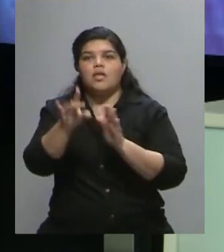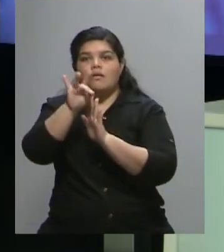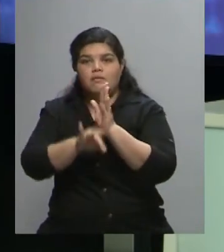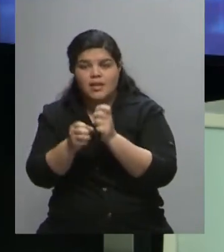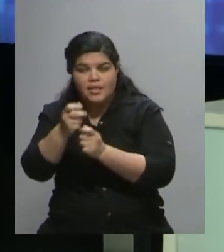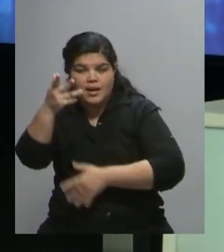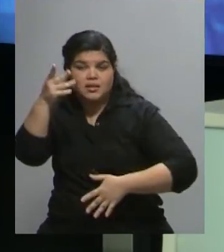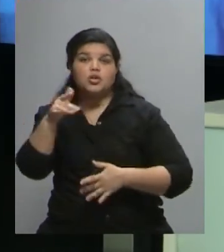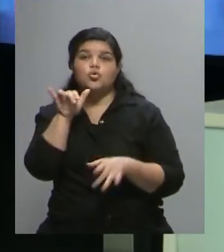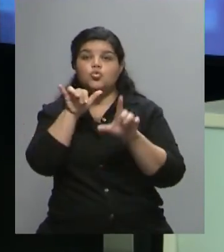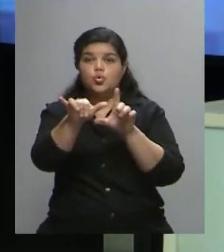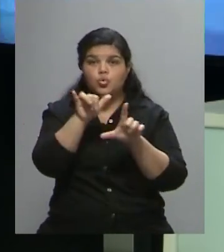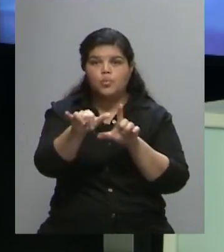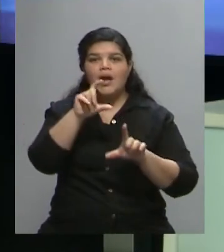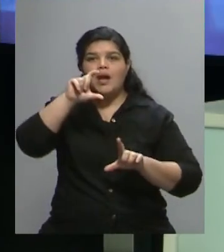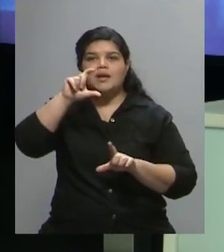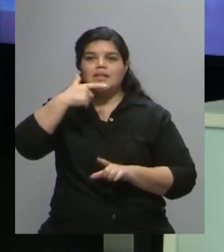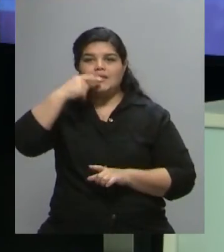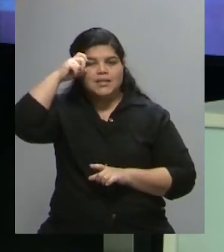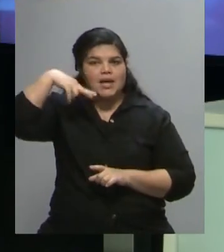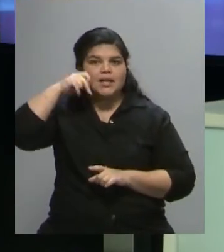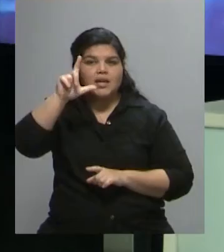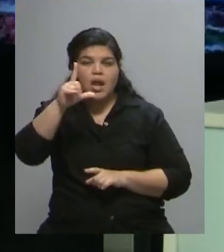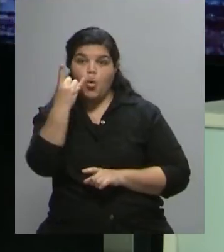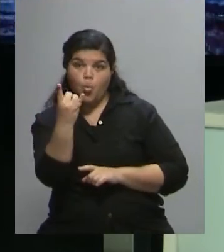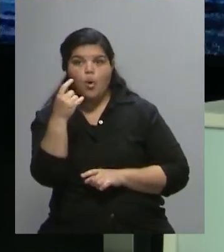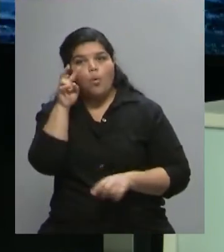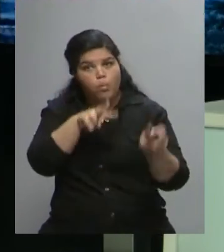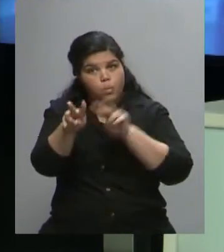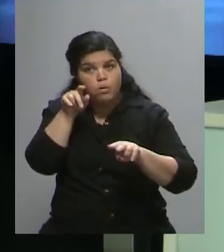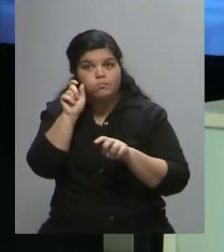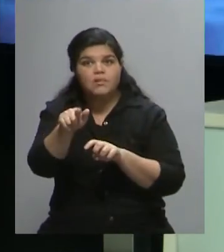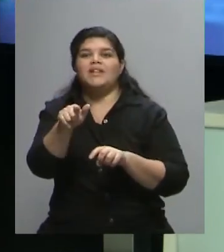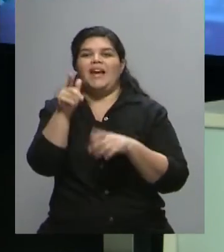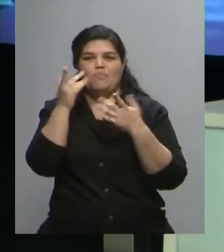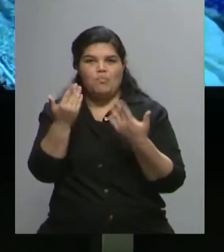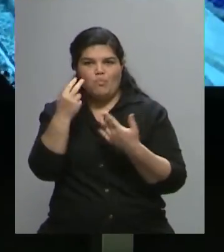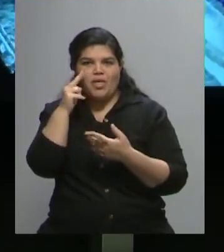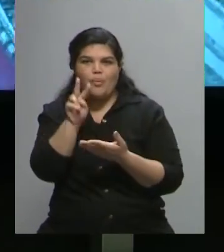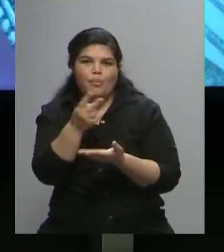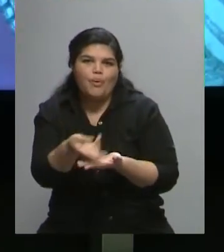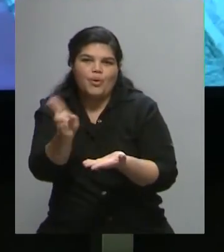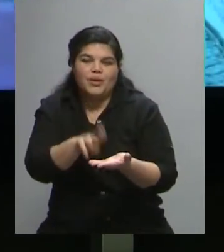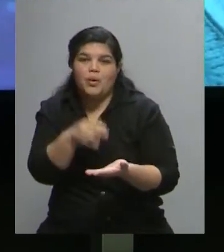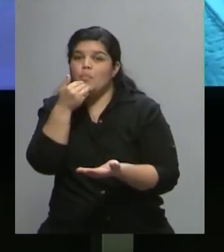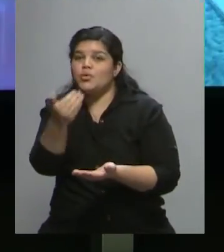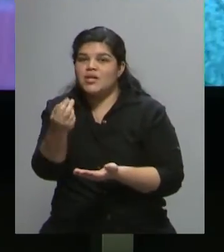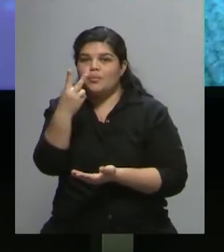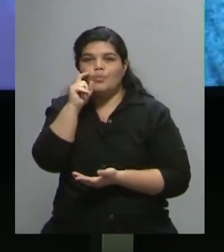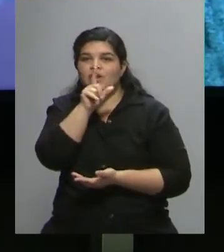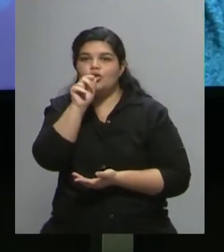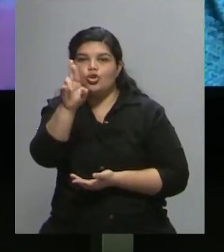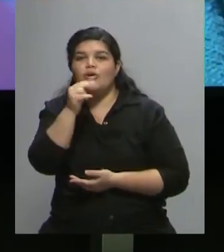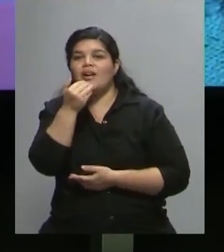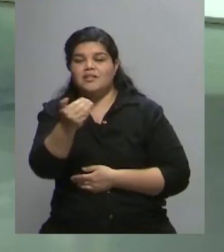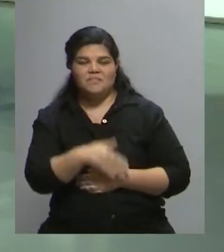de YouTube. Nos buscan como Señalú. Van a encontrar, por supuesto, el chat económico y pueden volver a verlo. Muchas gracias, Víctor. También a vos, Muchas como gracias siempre. a vos,